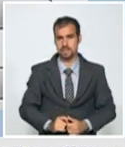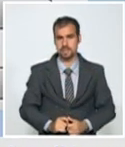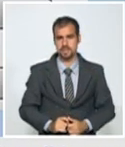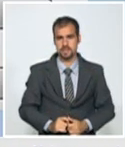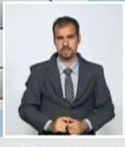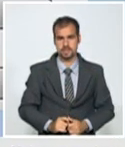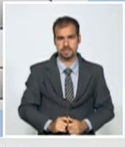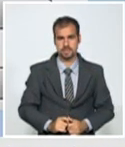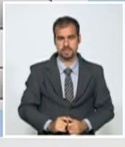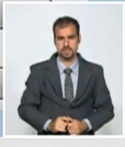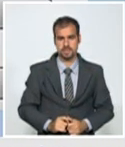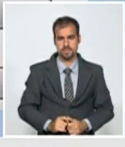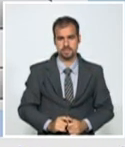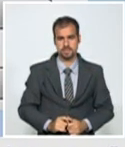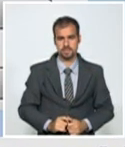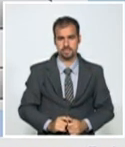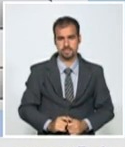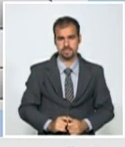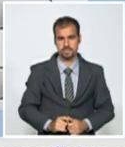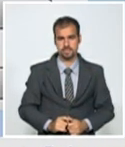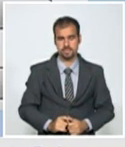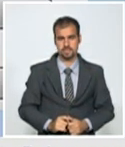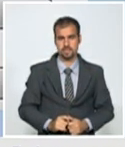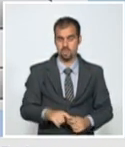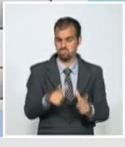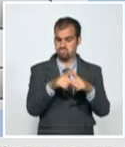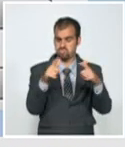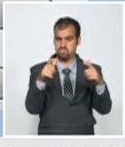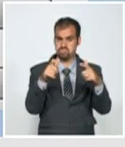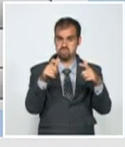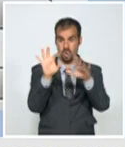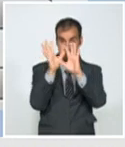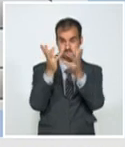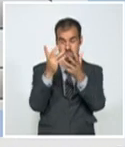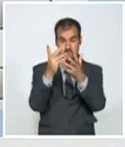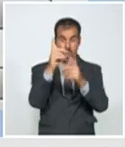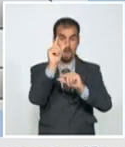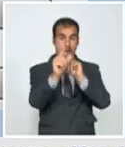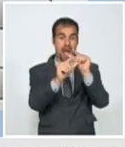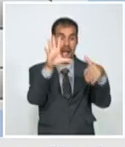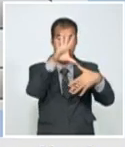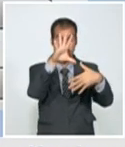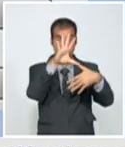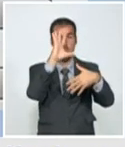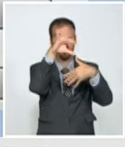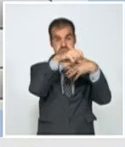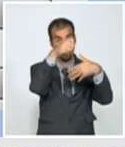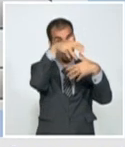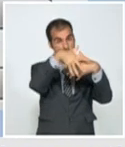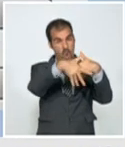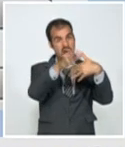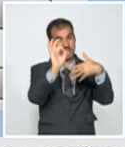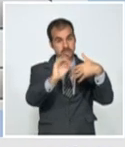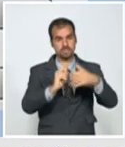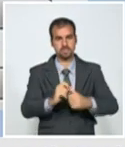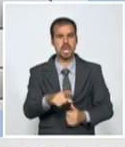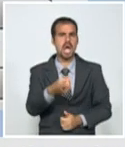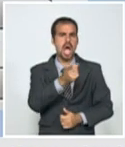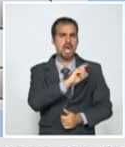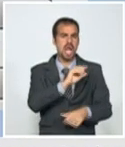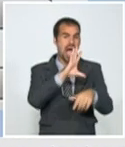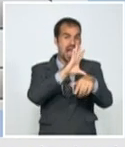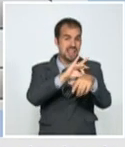44,24% del total de casos reportados en el mundo, en nuestra región. Ayer con más de 190,